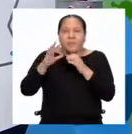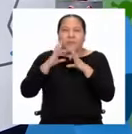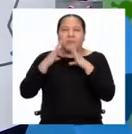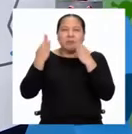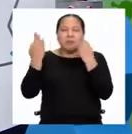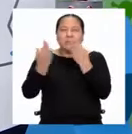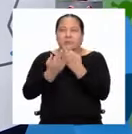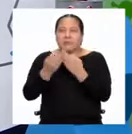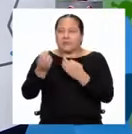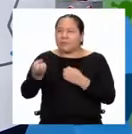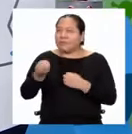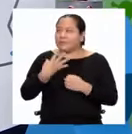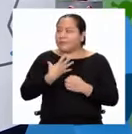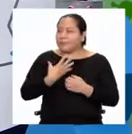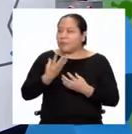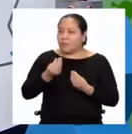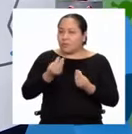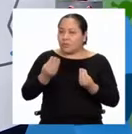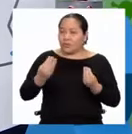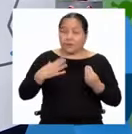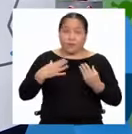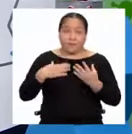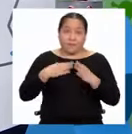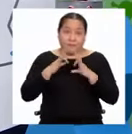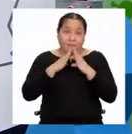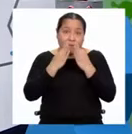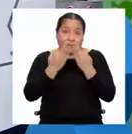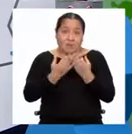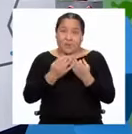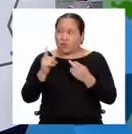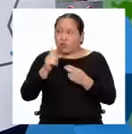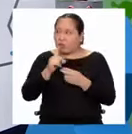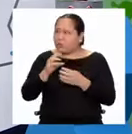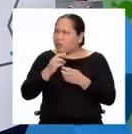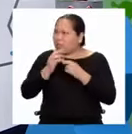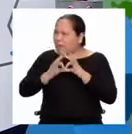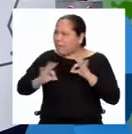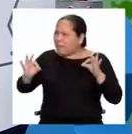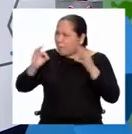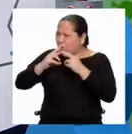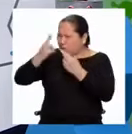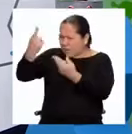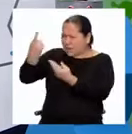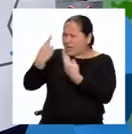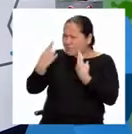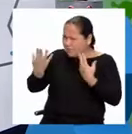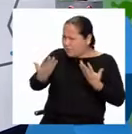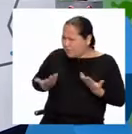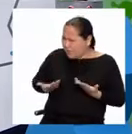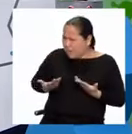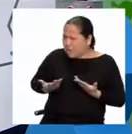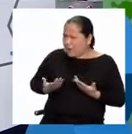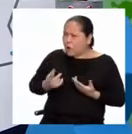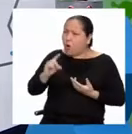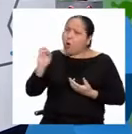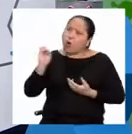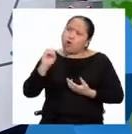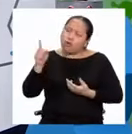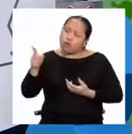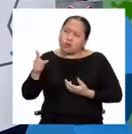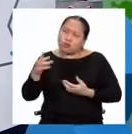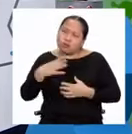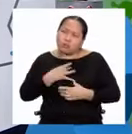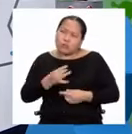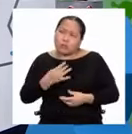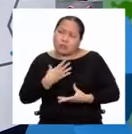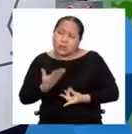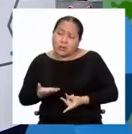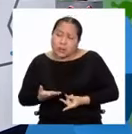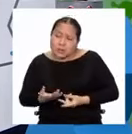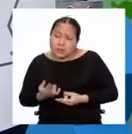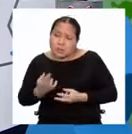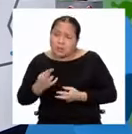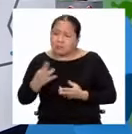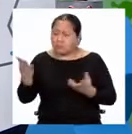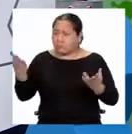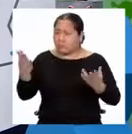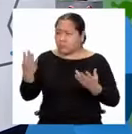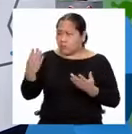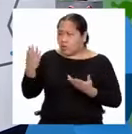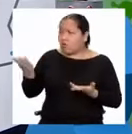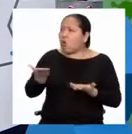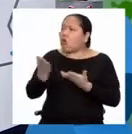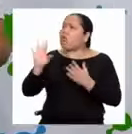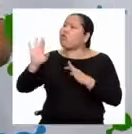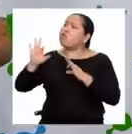de mis antepasados. ¿Acaso a ti no te importa respetar o no te ha interesado tu familia, tus orígenes, tus